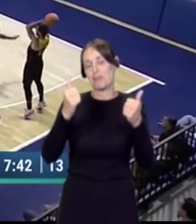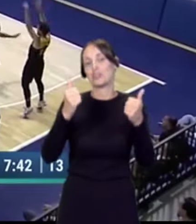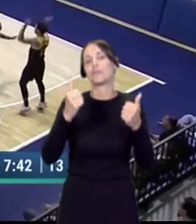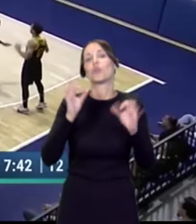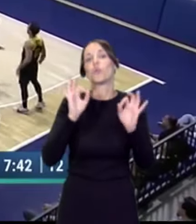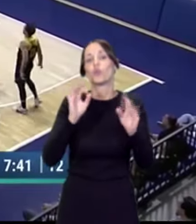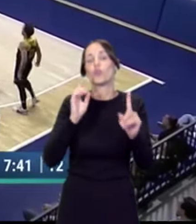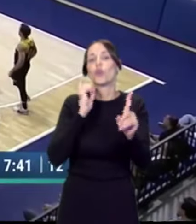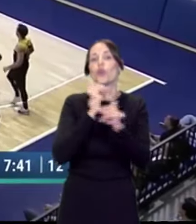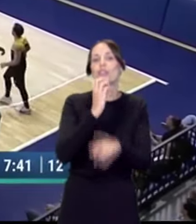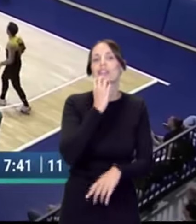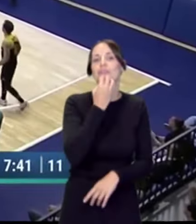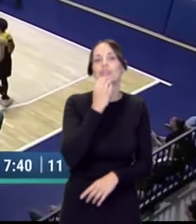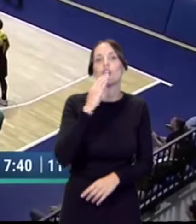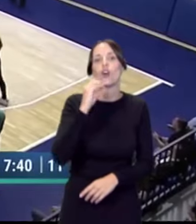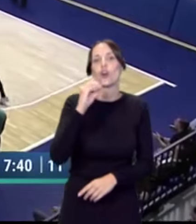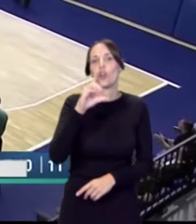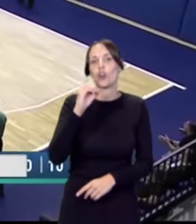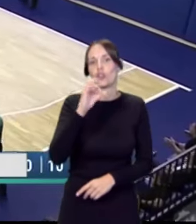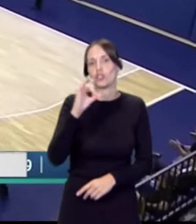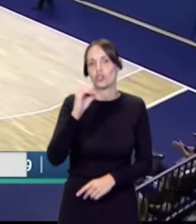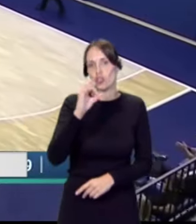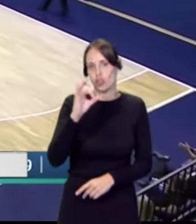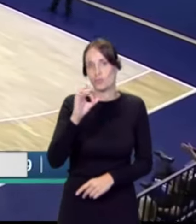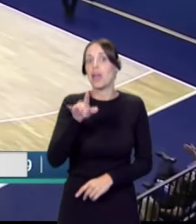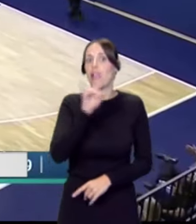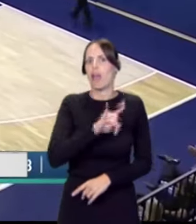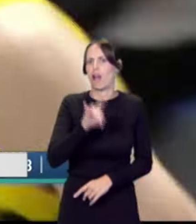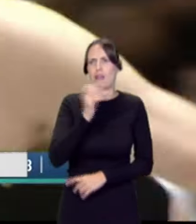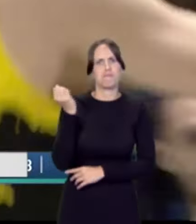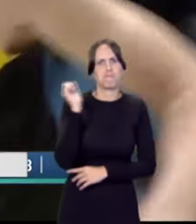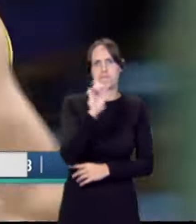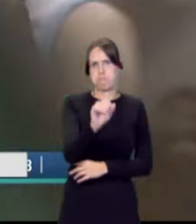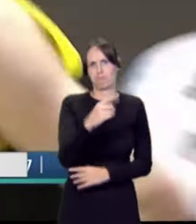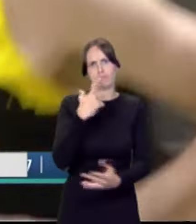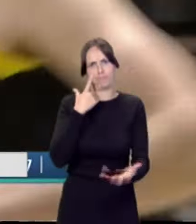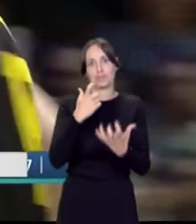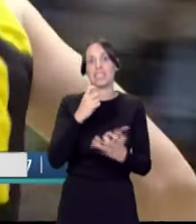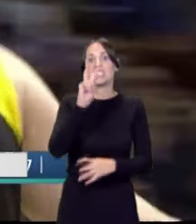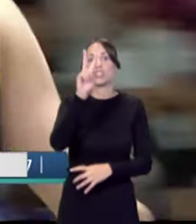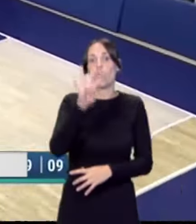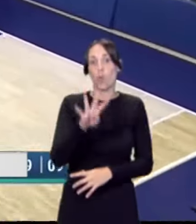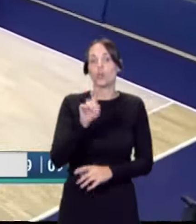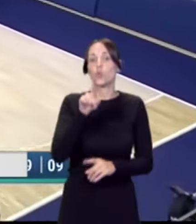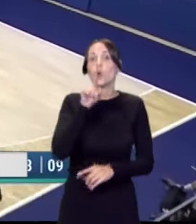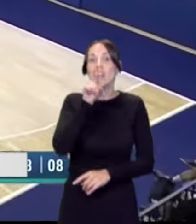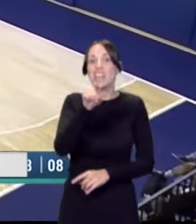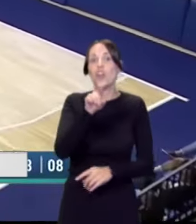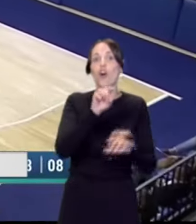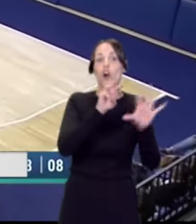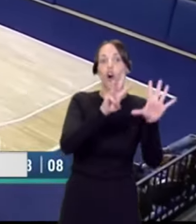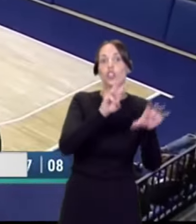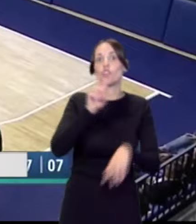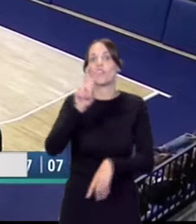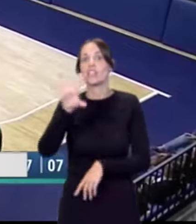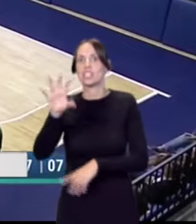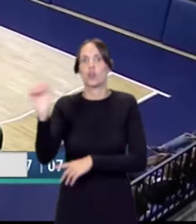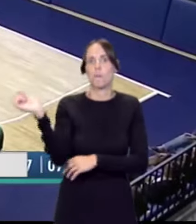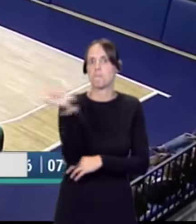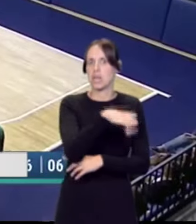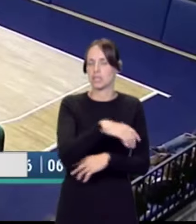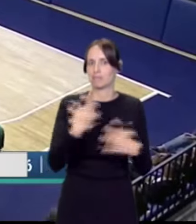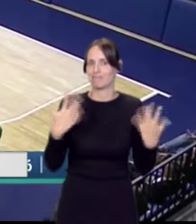en Grecia. Los aurinegros se mostraron muy superiores, especialmente en el segundo cuarto, donde lograron un parcial favorable de 8-25. En